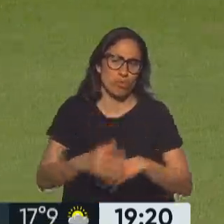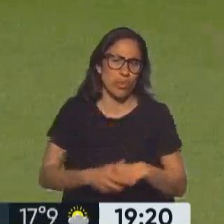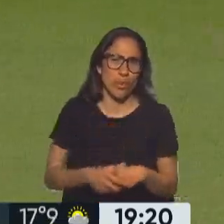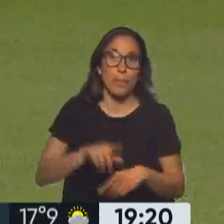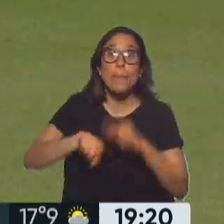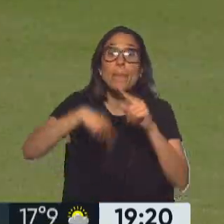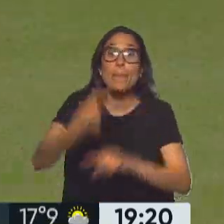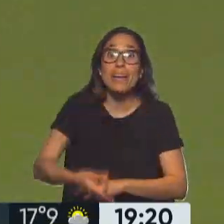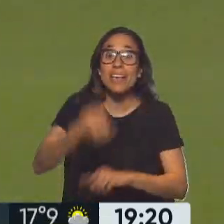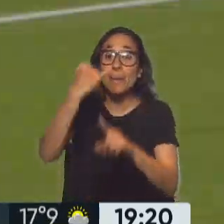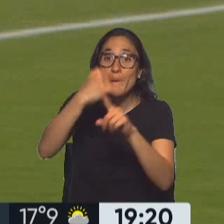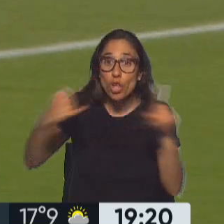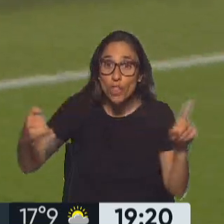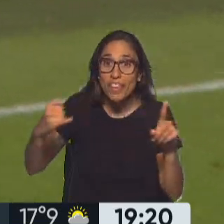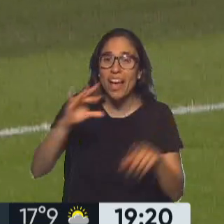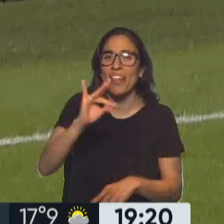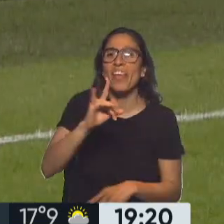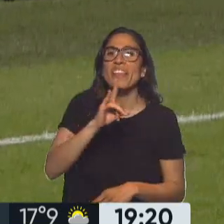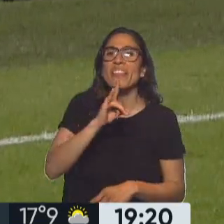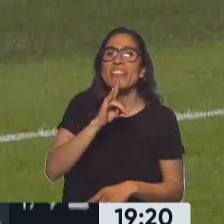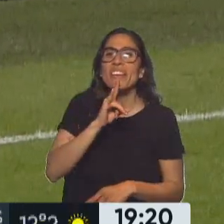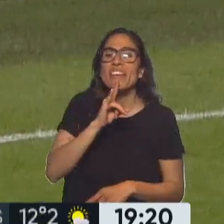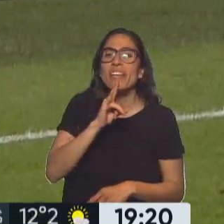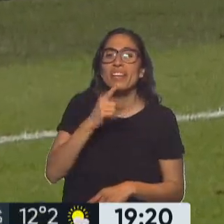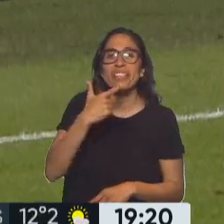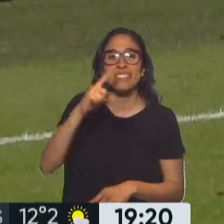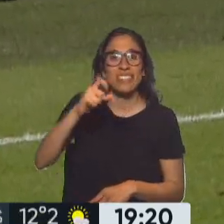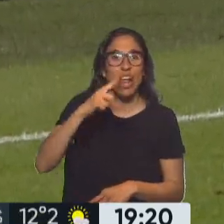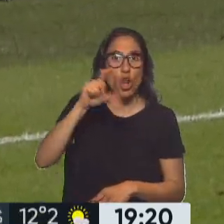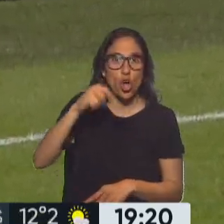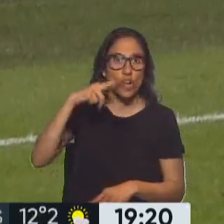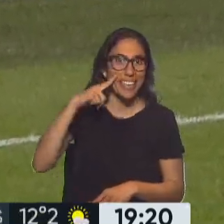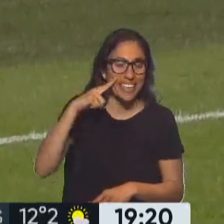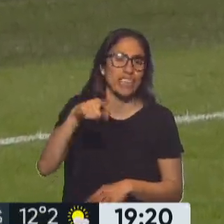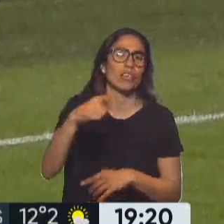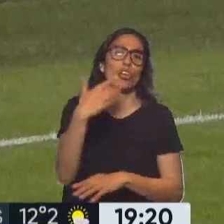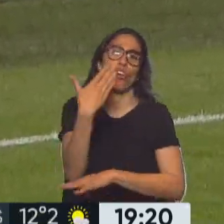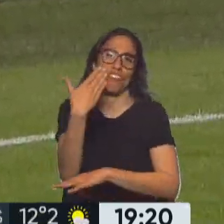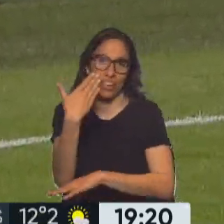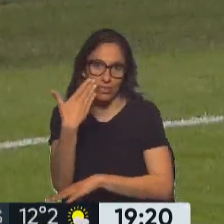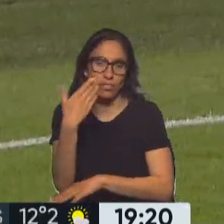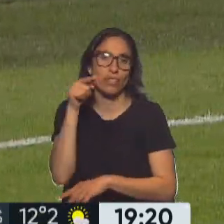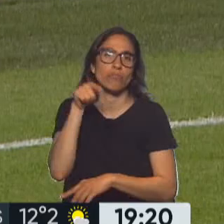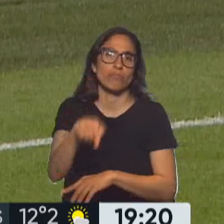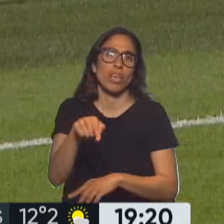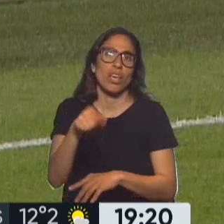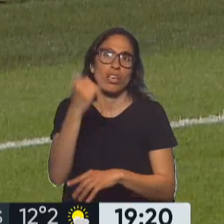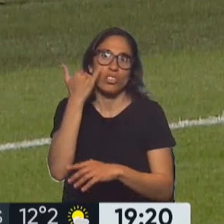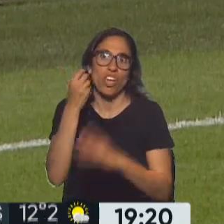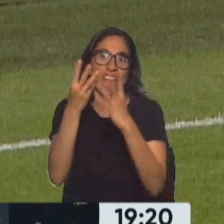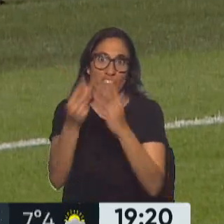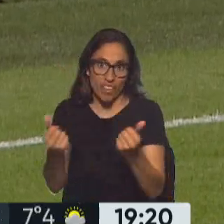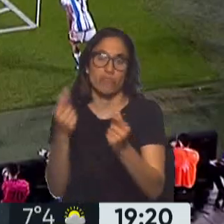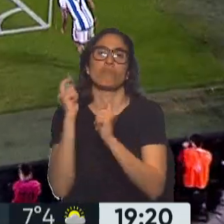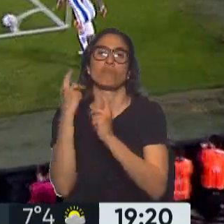mañana, conferencia de Scaloni, y 4 de la tarde están viajando a Perú para allá instalarse en Lima. Tarde.